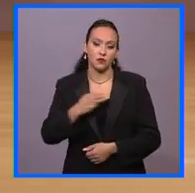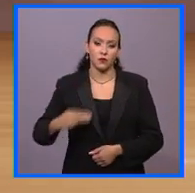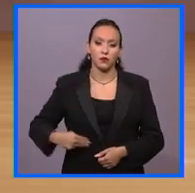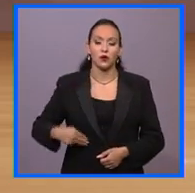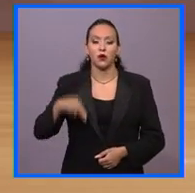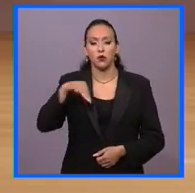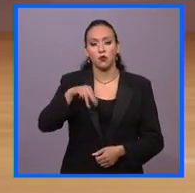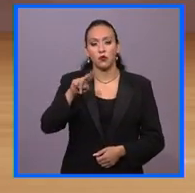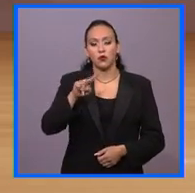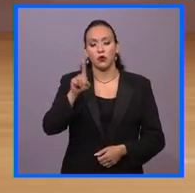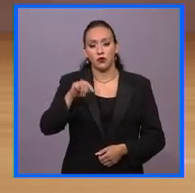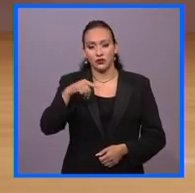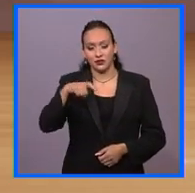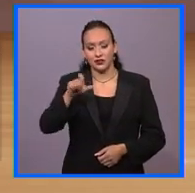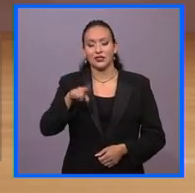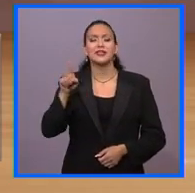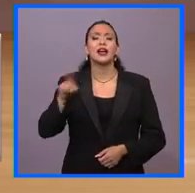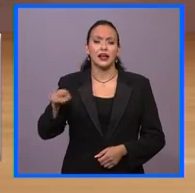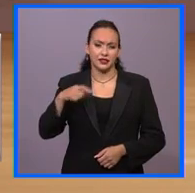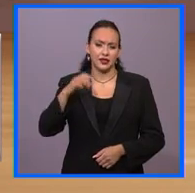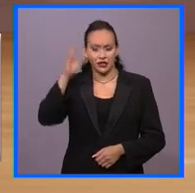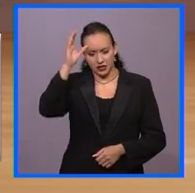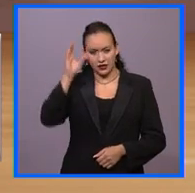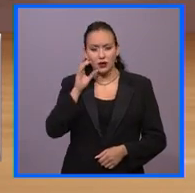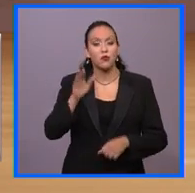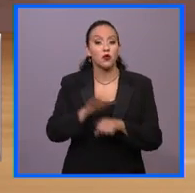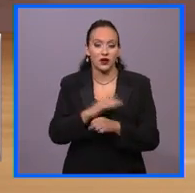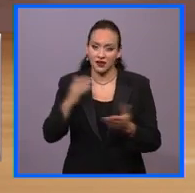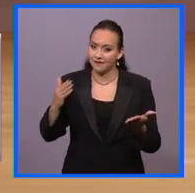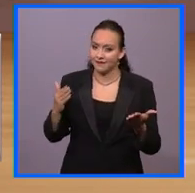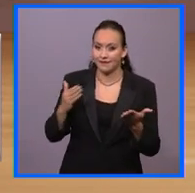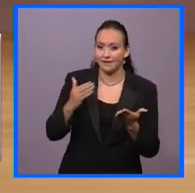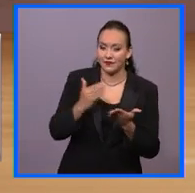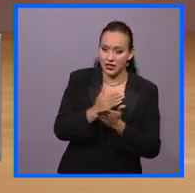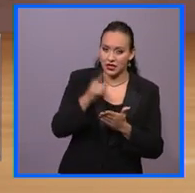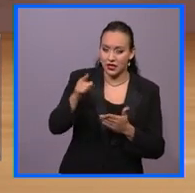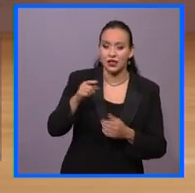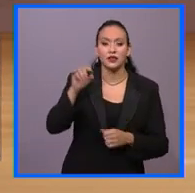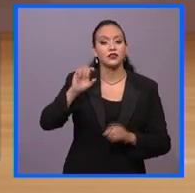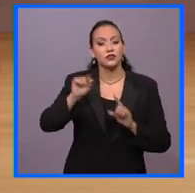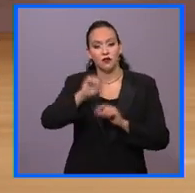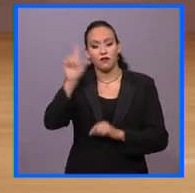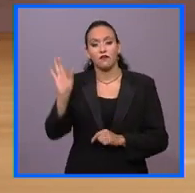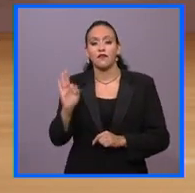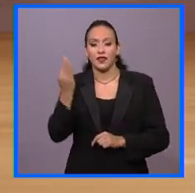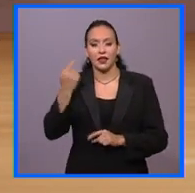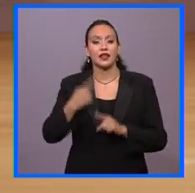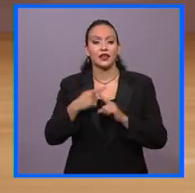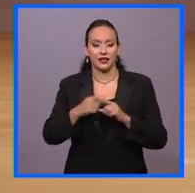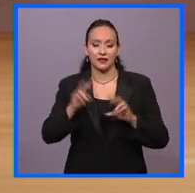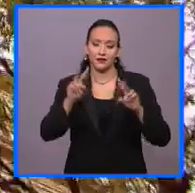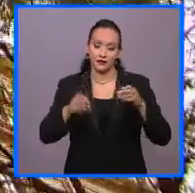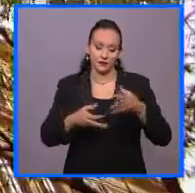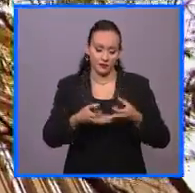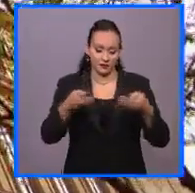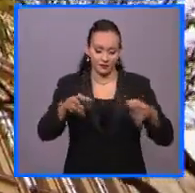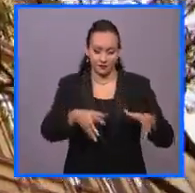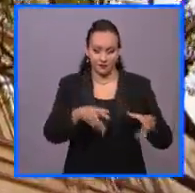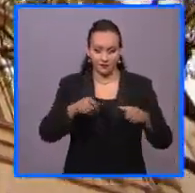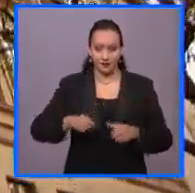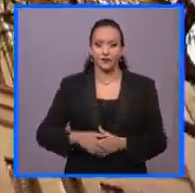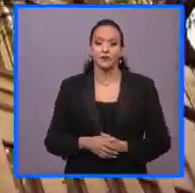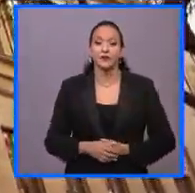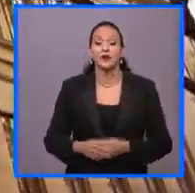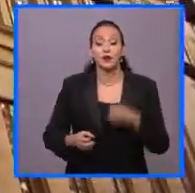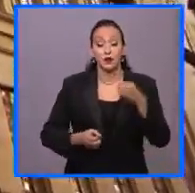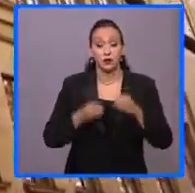Musquis, Coahuila, por invadir competencias exclusivas de la Federación en materia de hidrocarburos. La